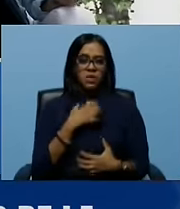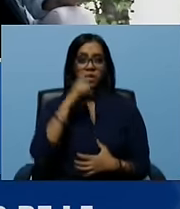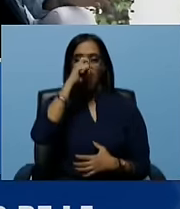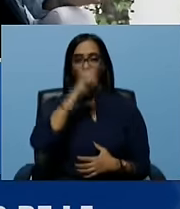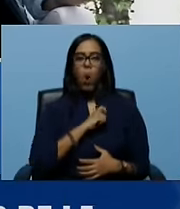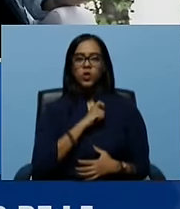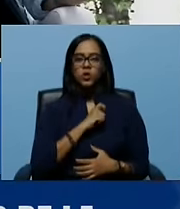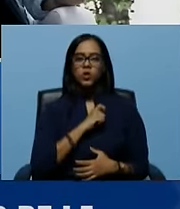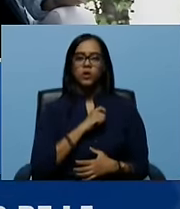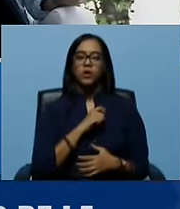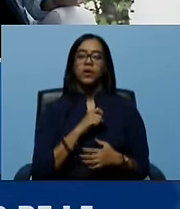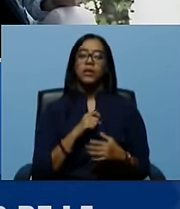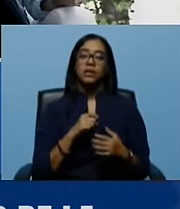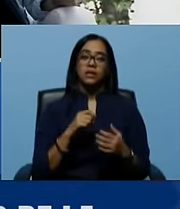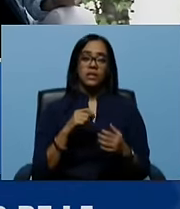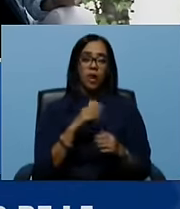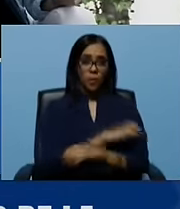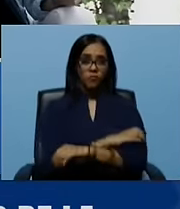de la extrema derecha,